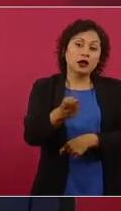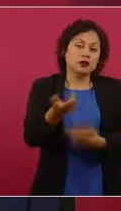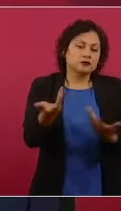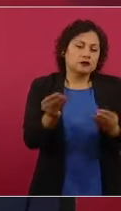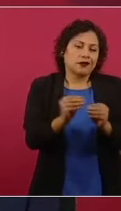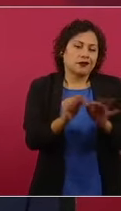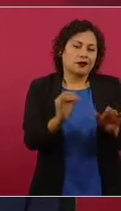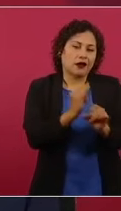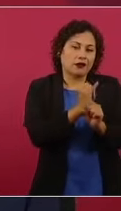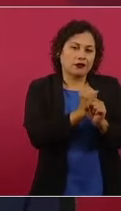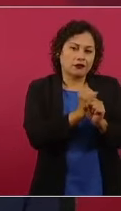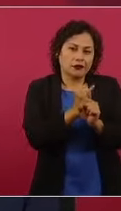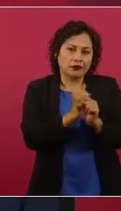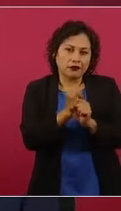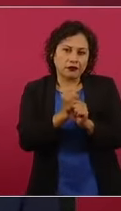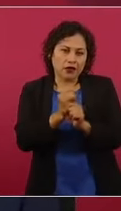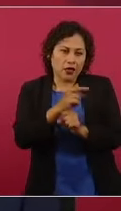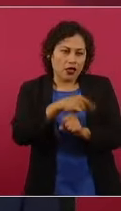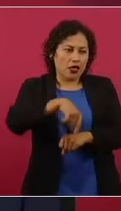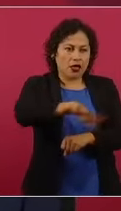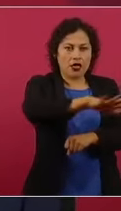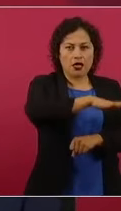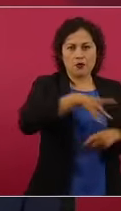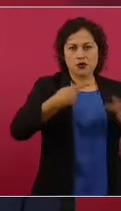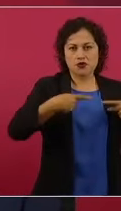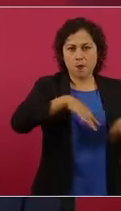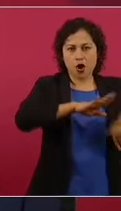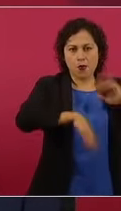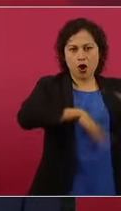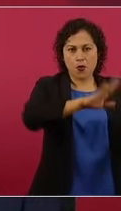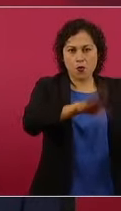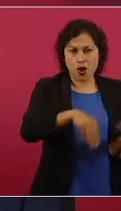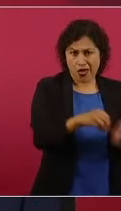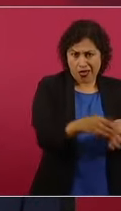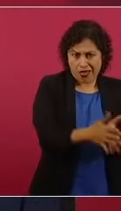letalidad en enfrentamientos.